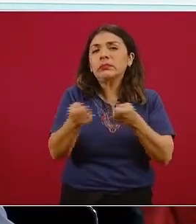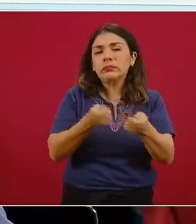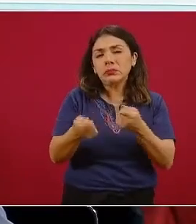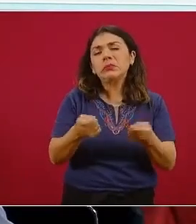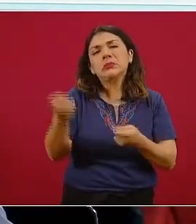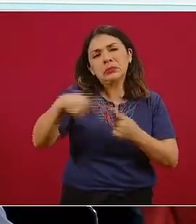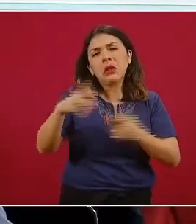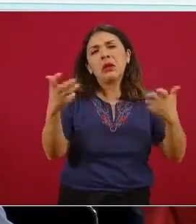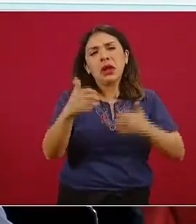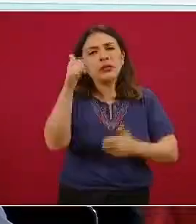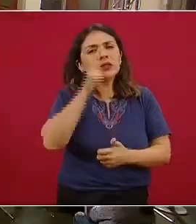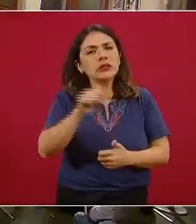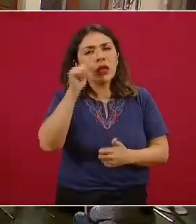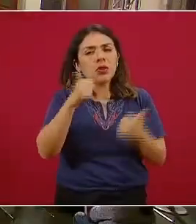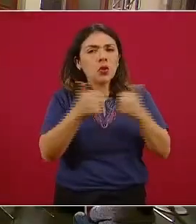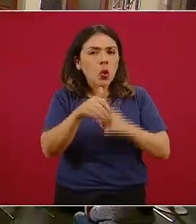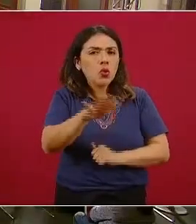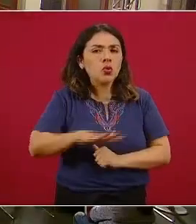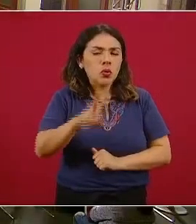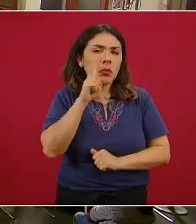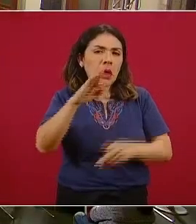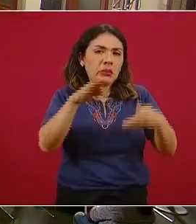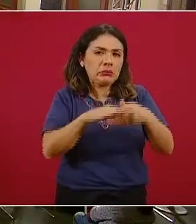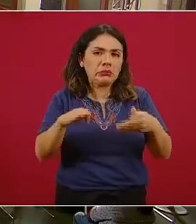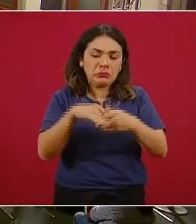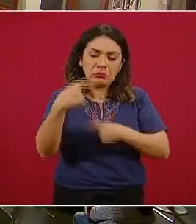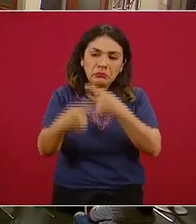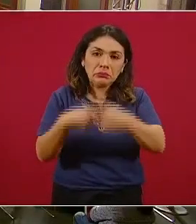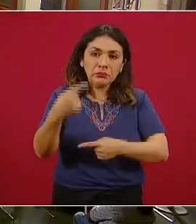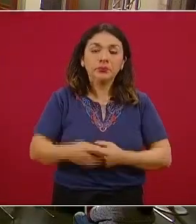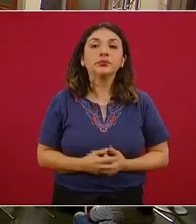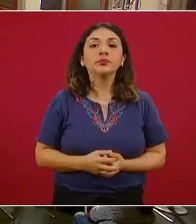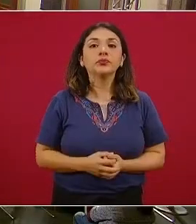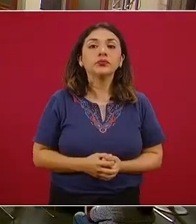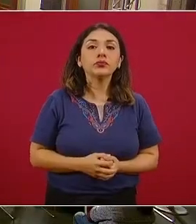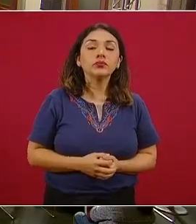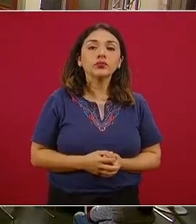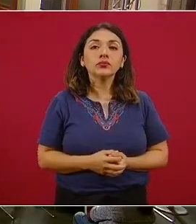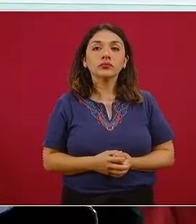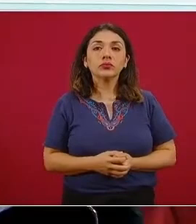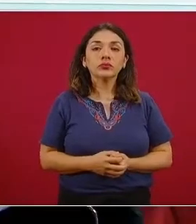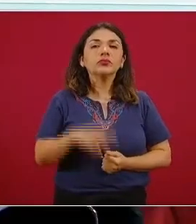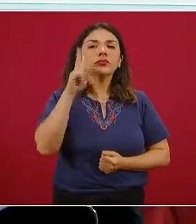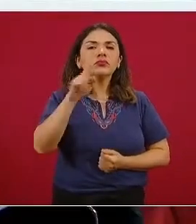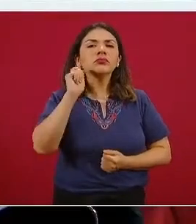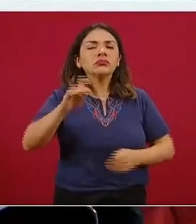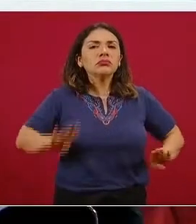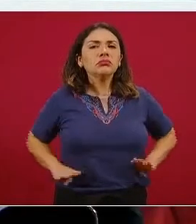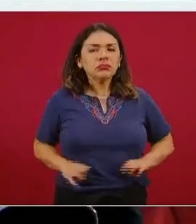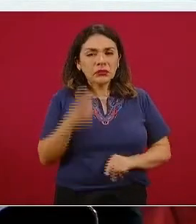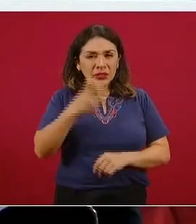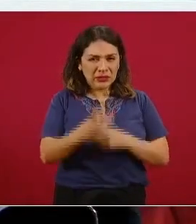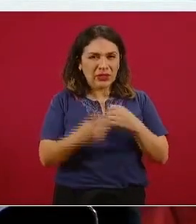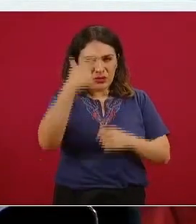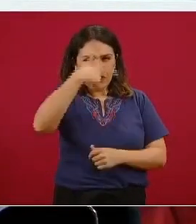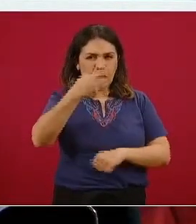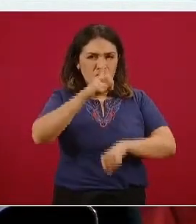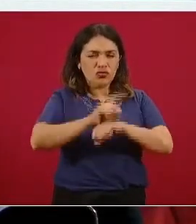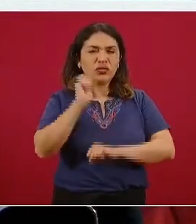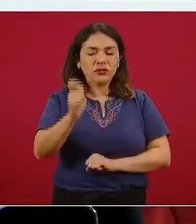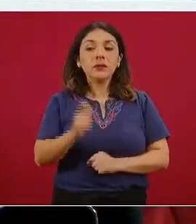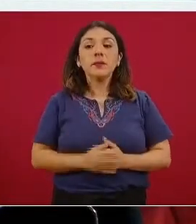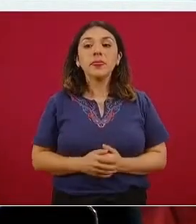estar compartiendo con todos ustedes en estos días. Veamos la actualización del escenario nacional para esta noche.